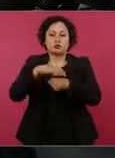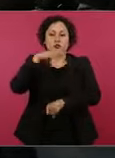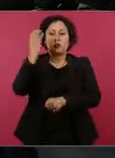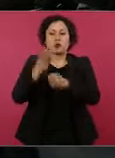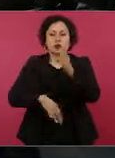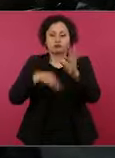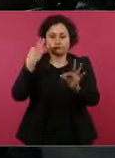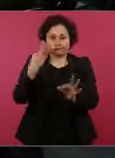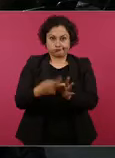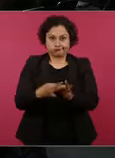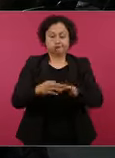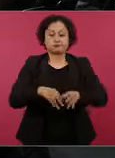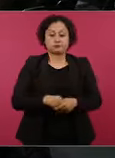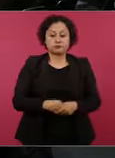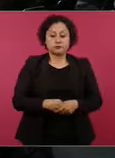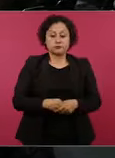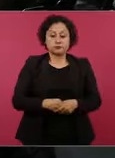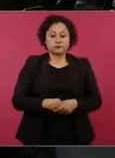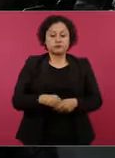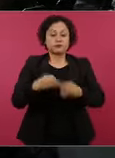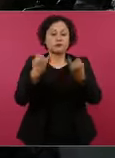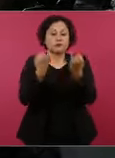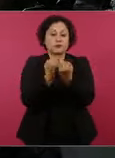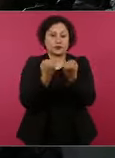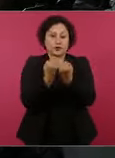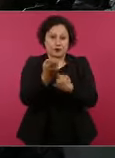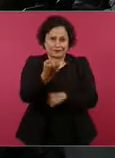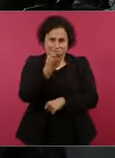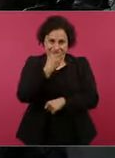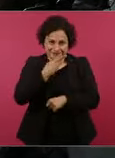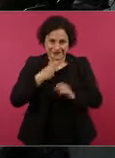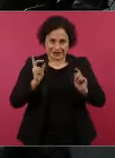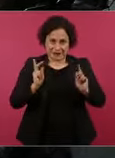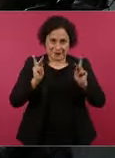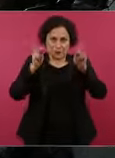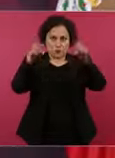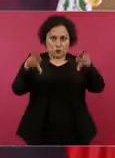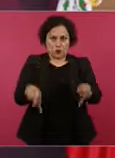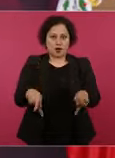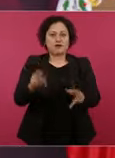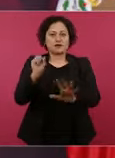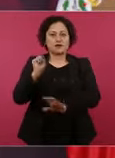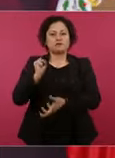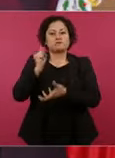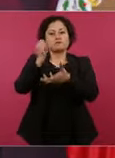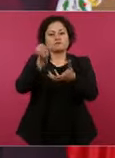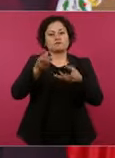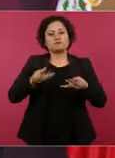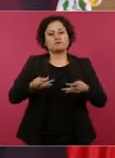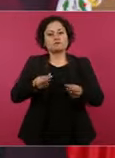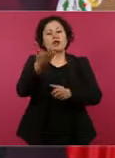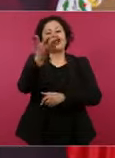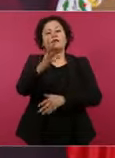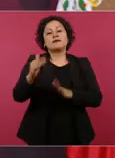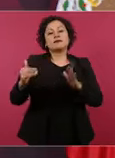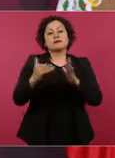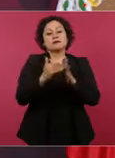También este puente, que significa una inversión de más de 10,000 millones,